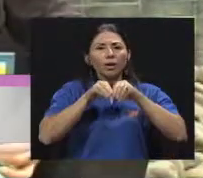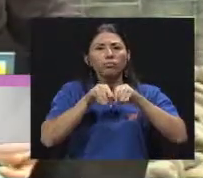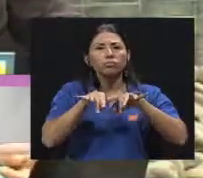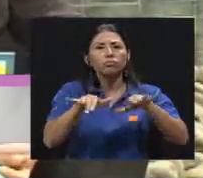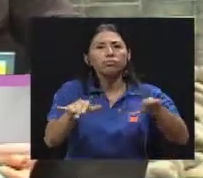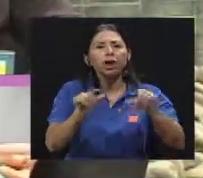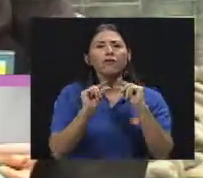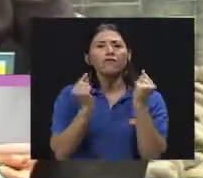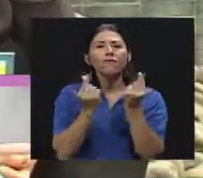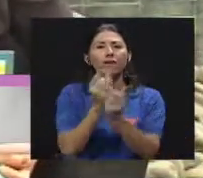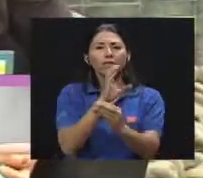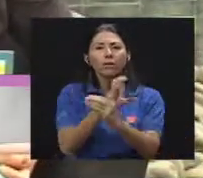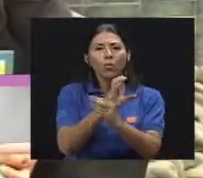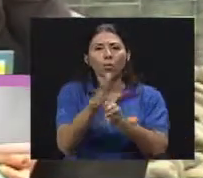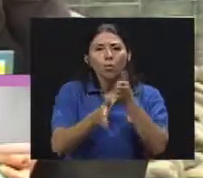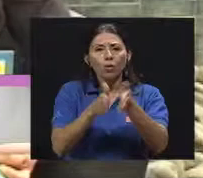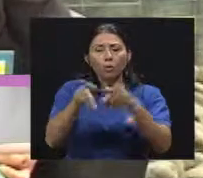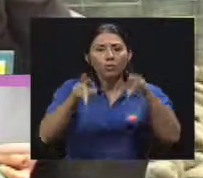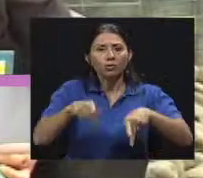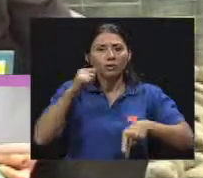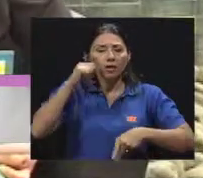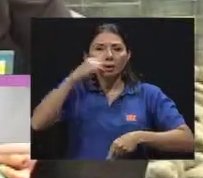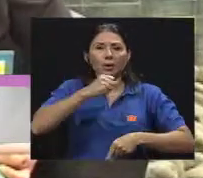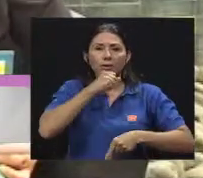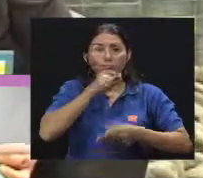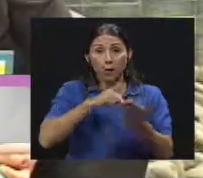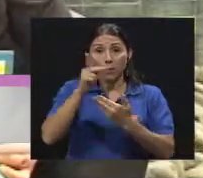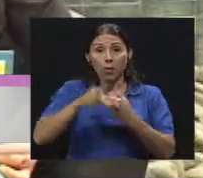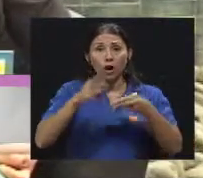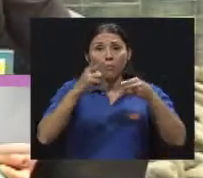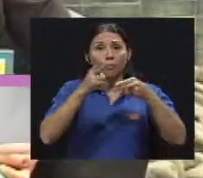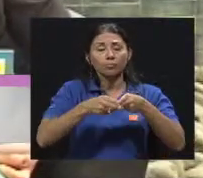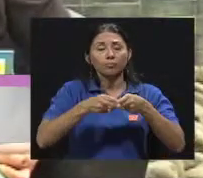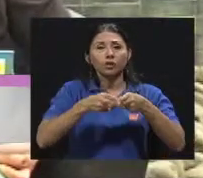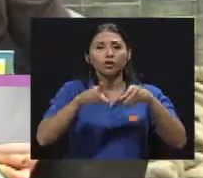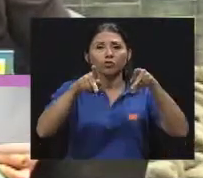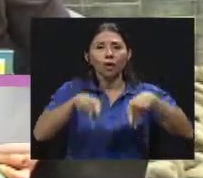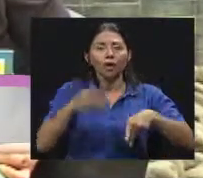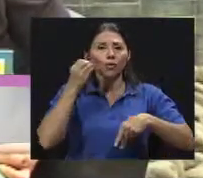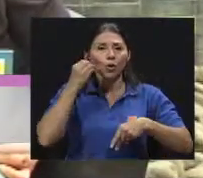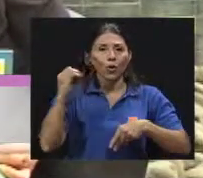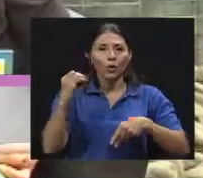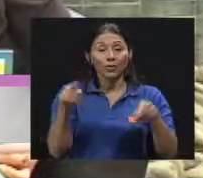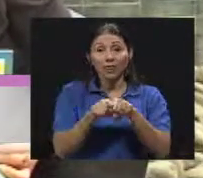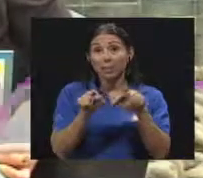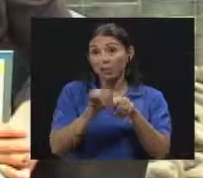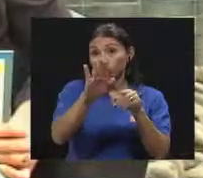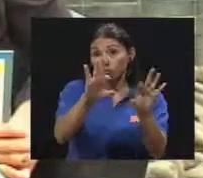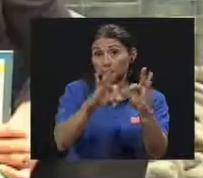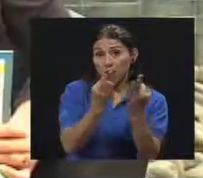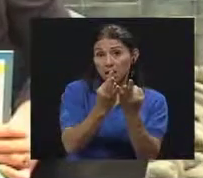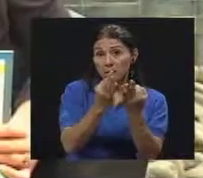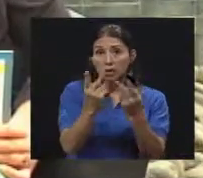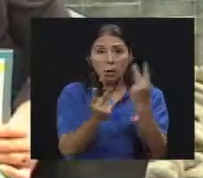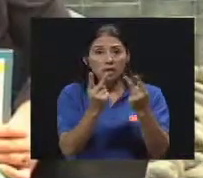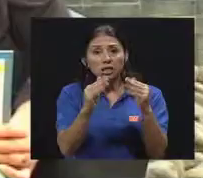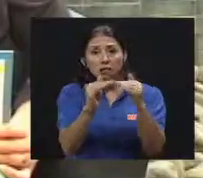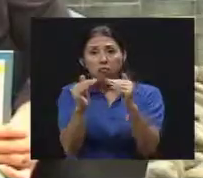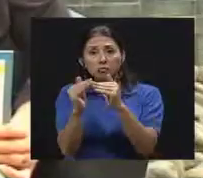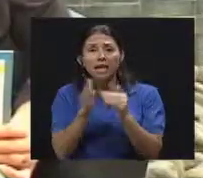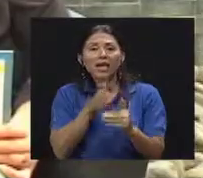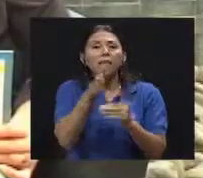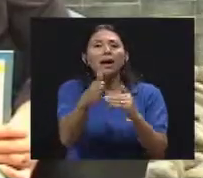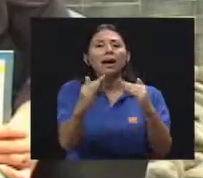de las personas adultas mayores y del programa Ciudadano de Oro. También de esos familiares o vecinos adultos mayores que asisten a estos